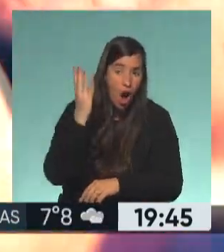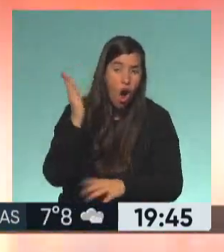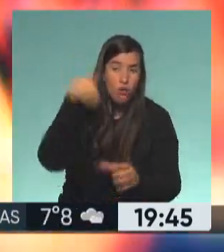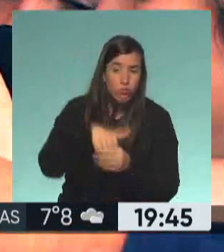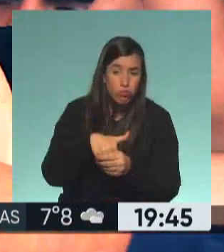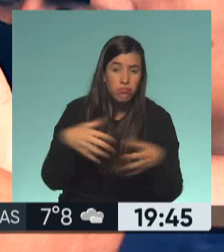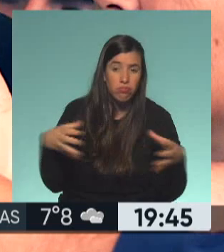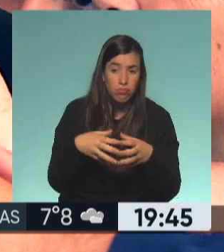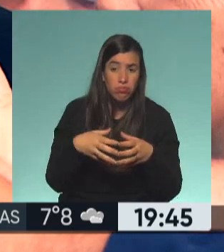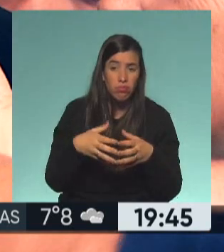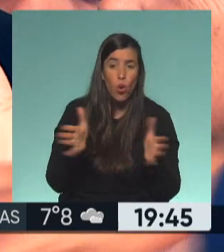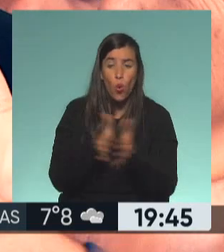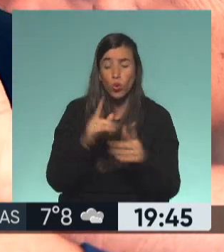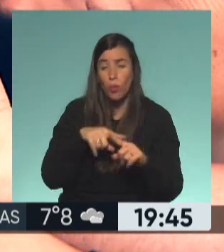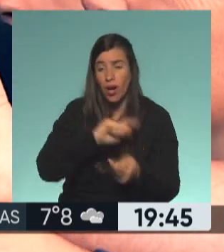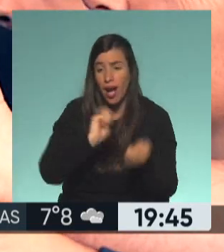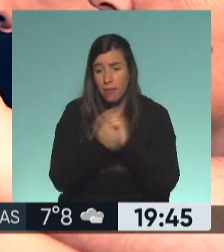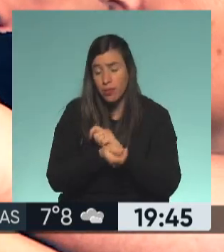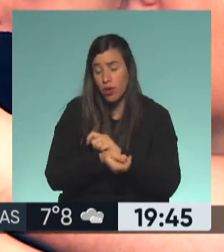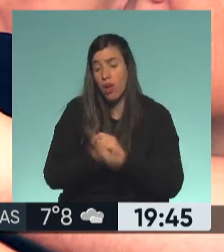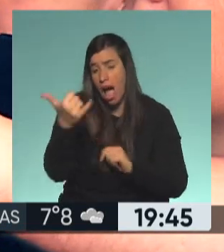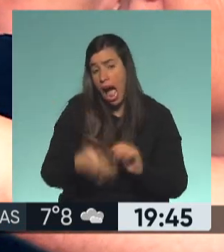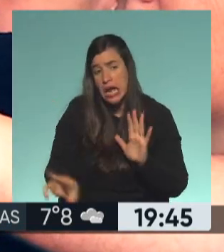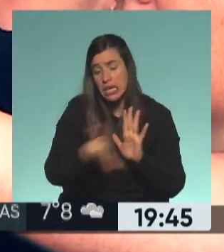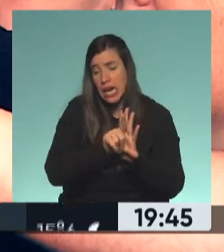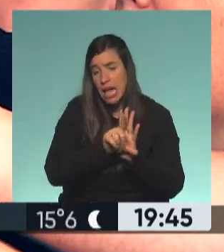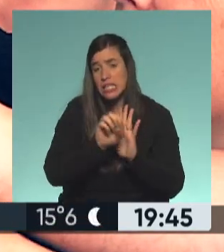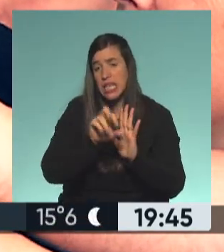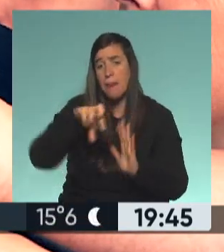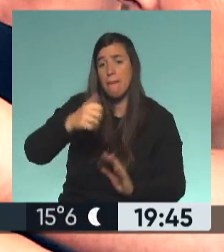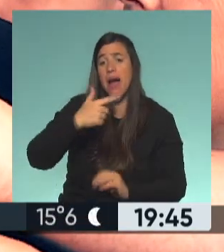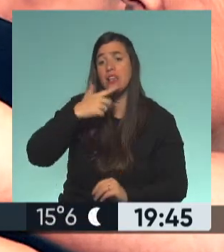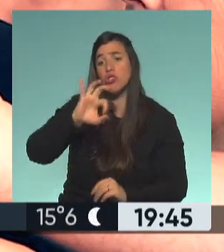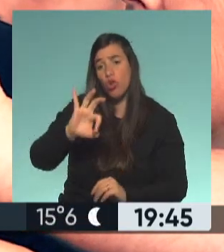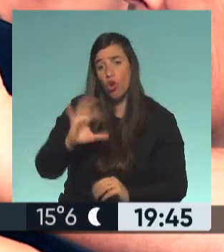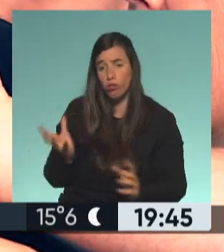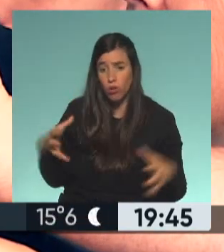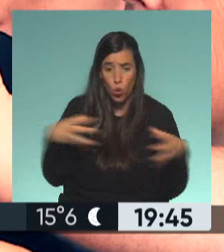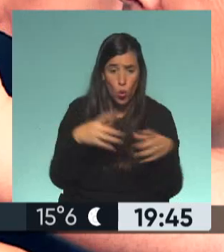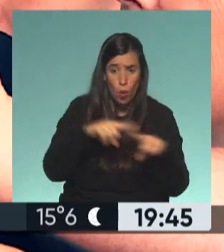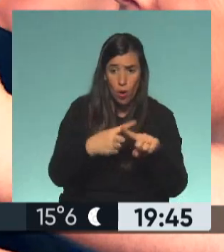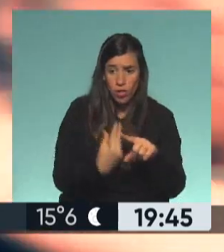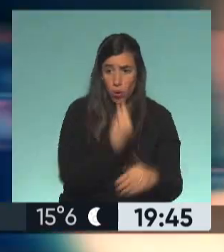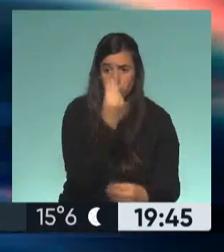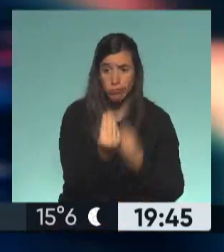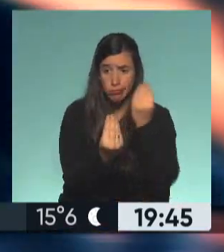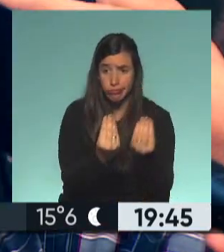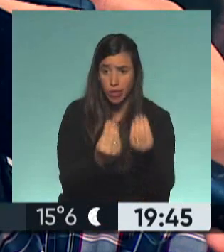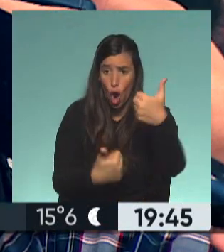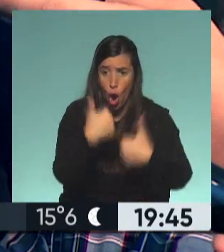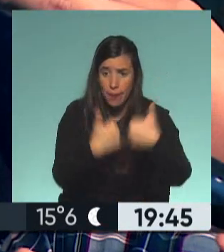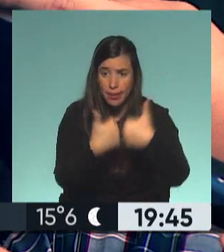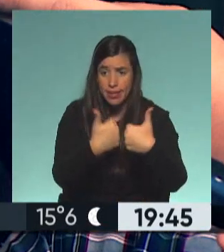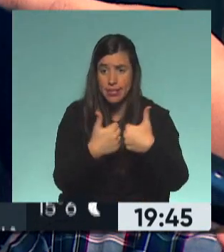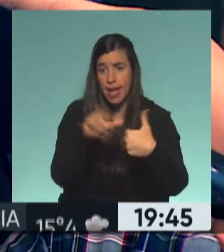gobernar. La verdad que tenemos una ley que se llama PASO. Entonces cada candidato o cada fórmula competirán las PASO y le ordenará a la gente.